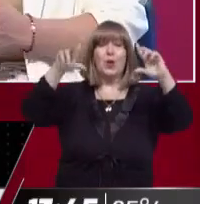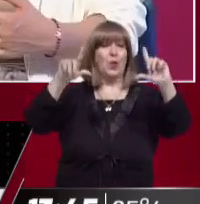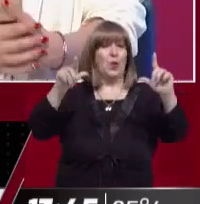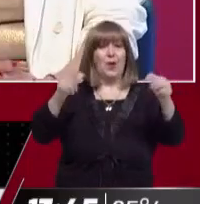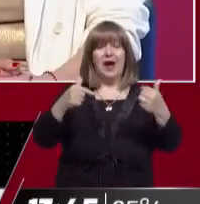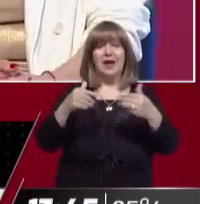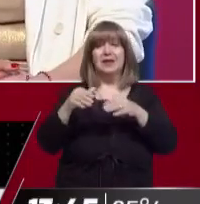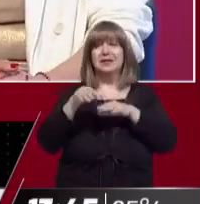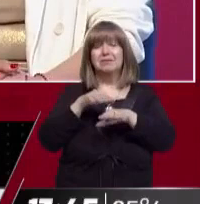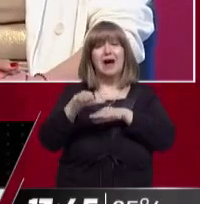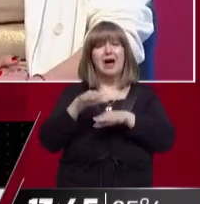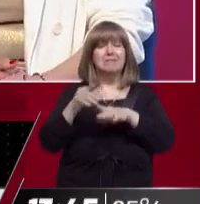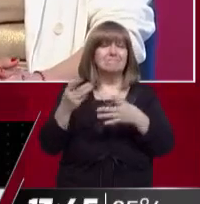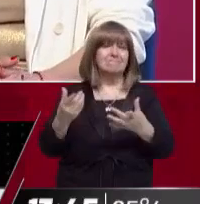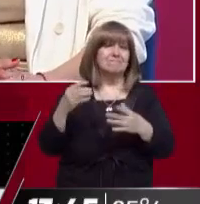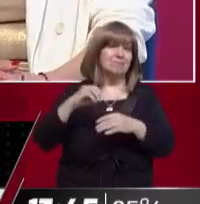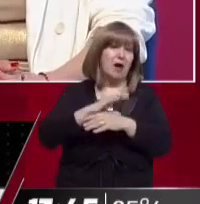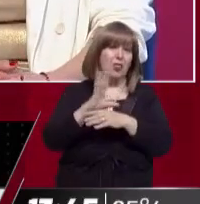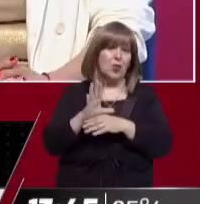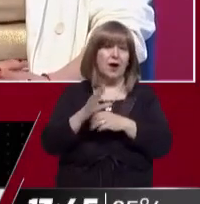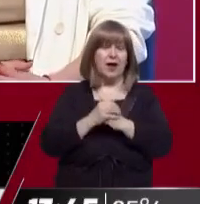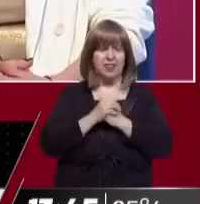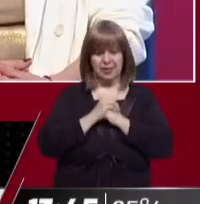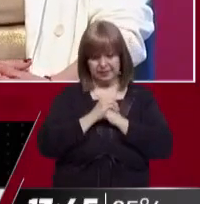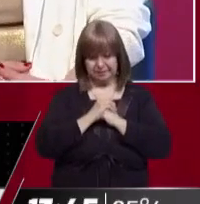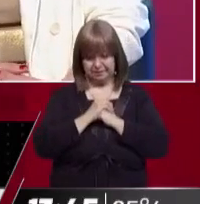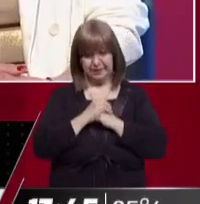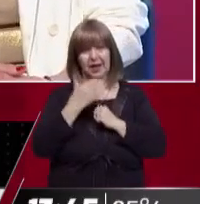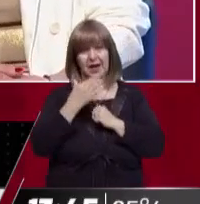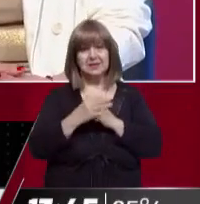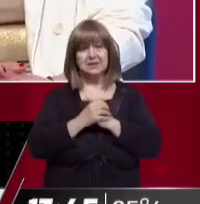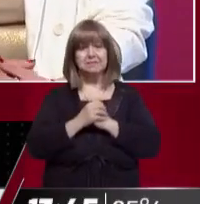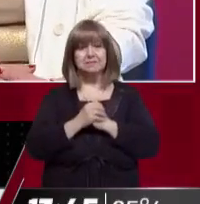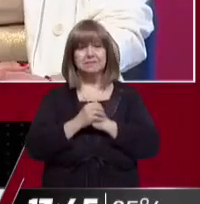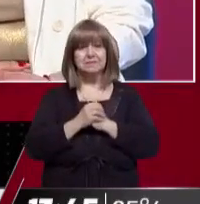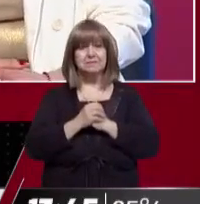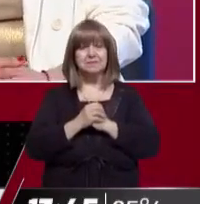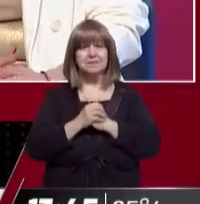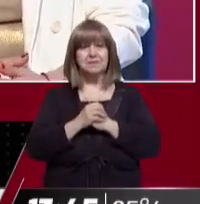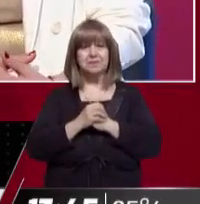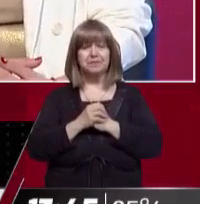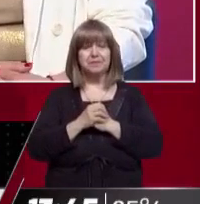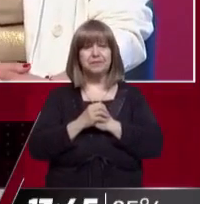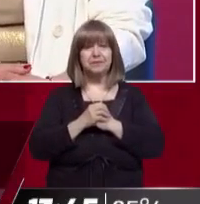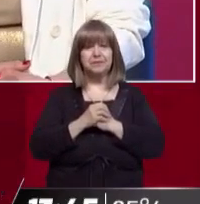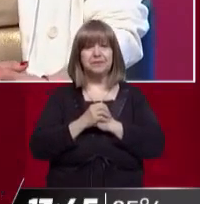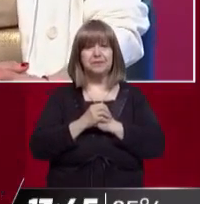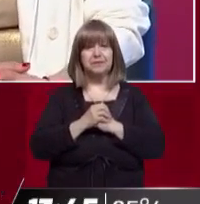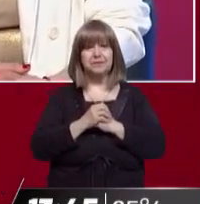transitada, y en horas de la madrugada es mucho más sencillo para ellos. Un espanto, Oscar, gracias. Hasta mañana. Hasta mañana, que estén muy